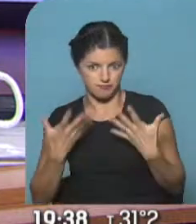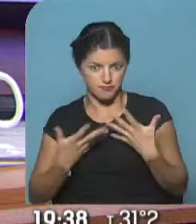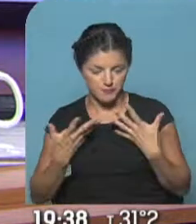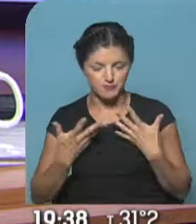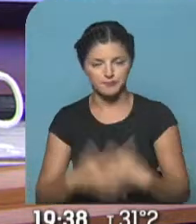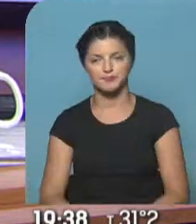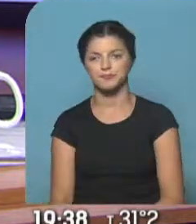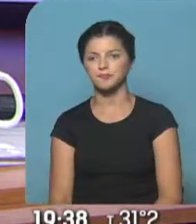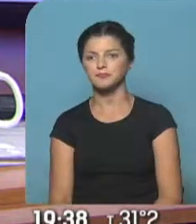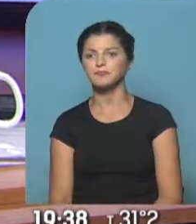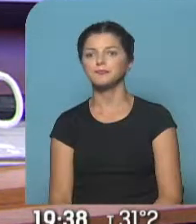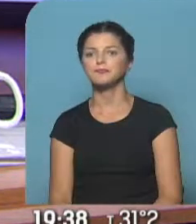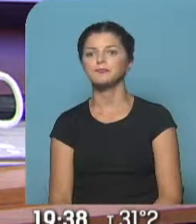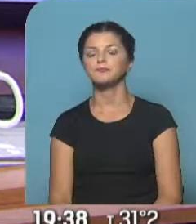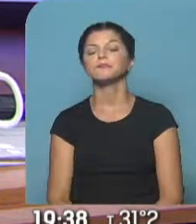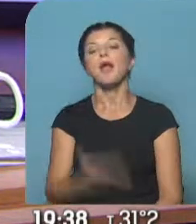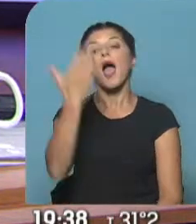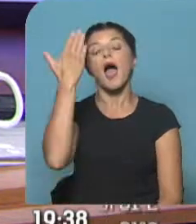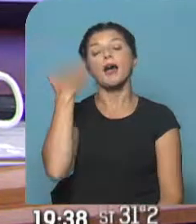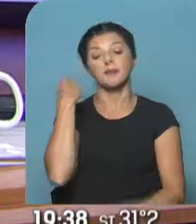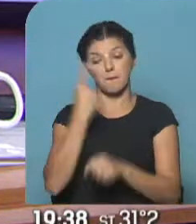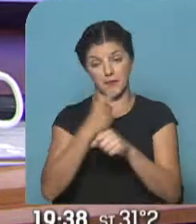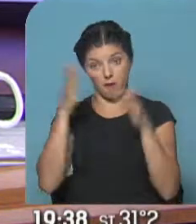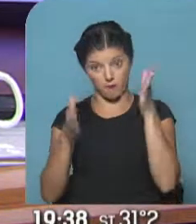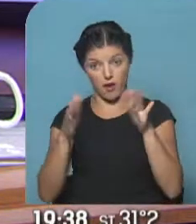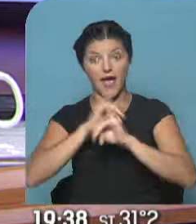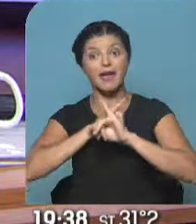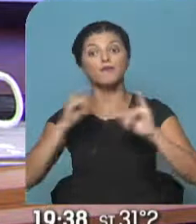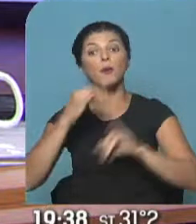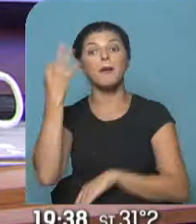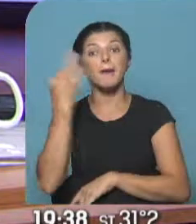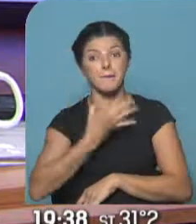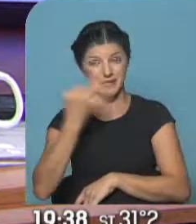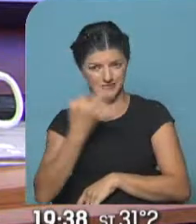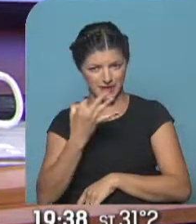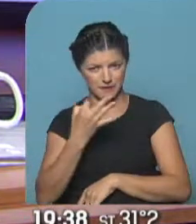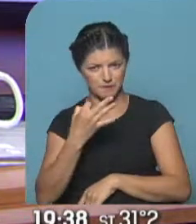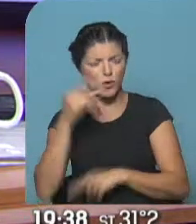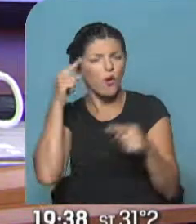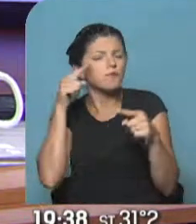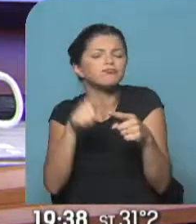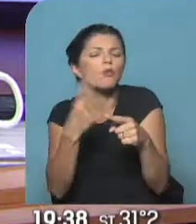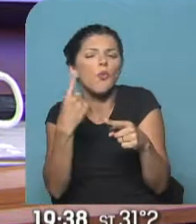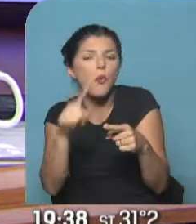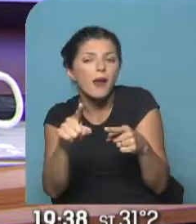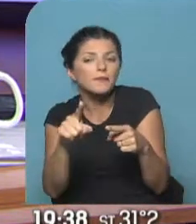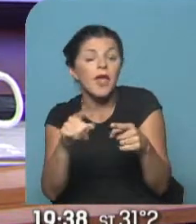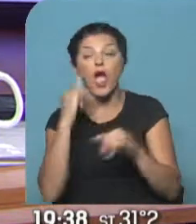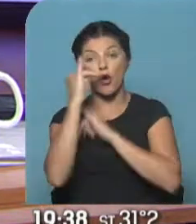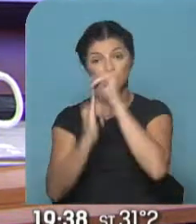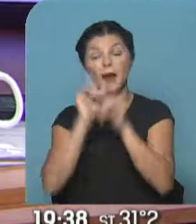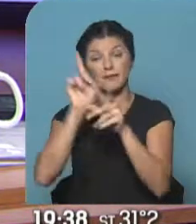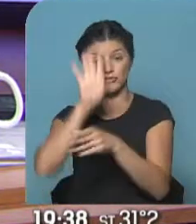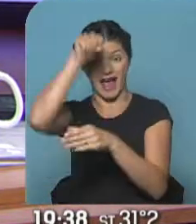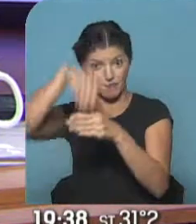Ayer compartimos la primera entrega de esta serie de informes especiales que tiene como objetivo contar el trabajo que realizan los presos en las